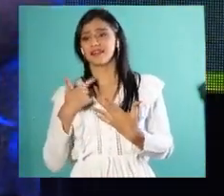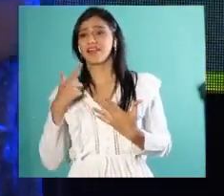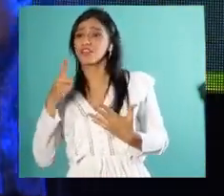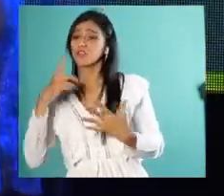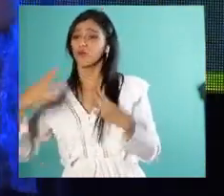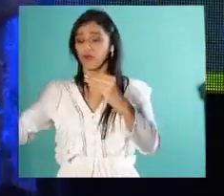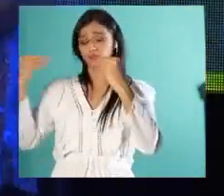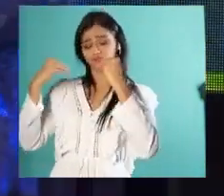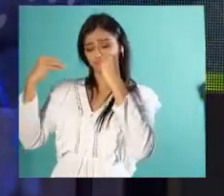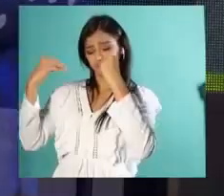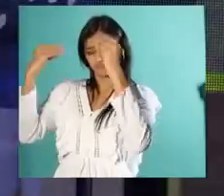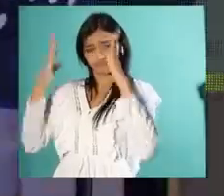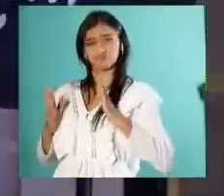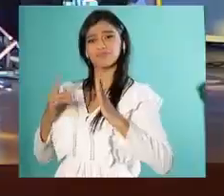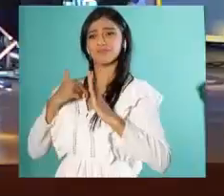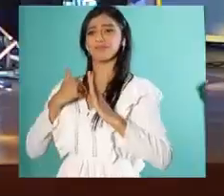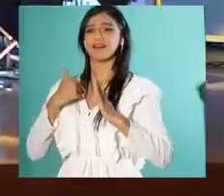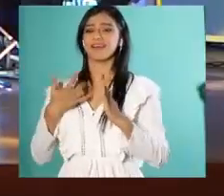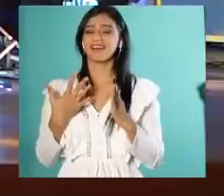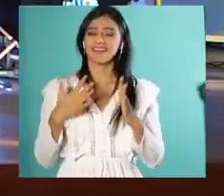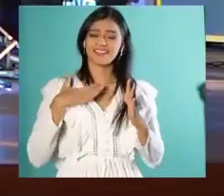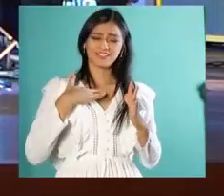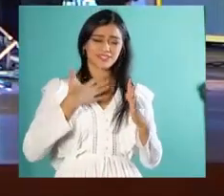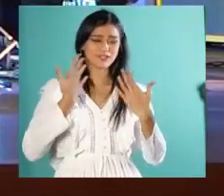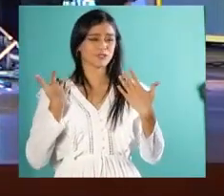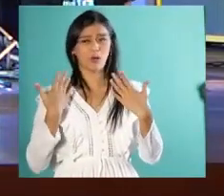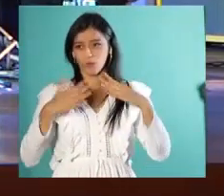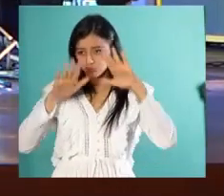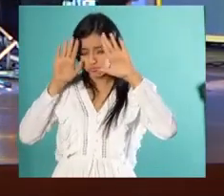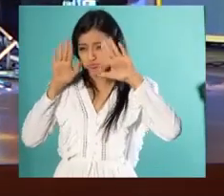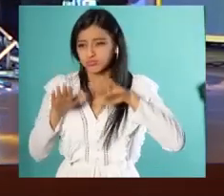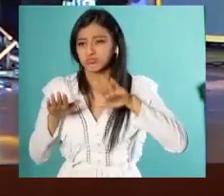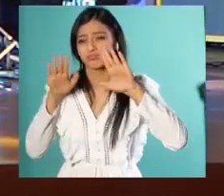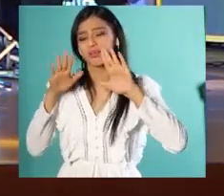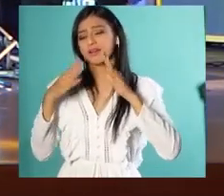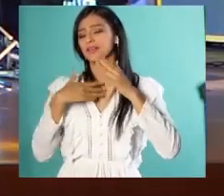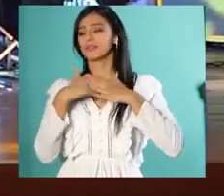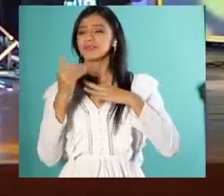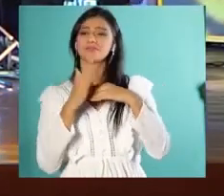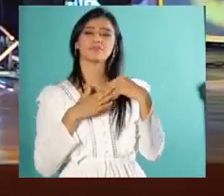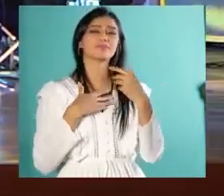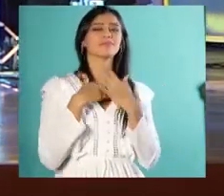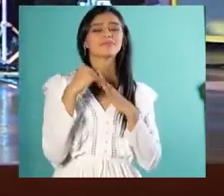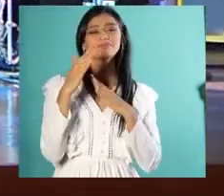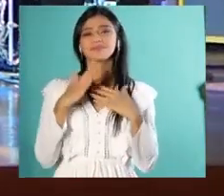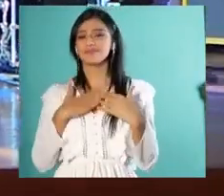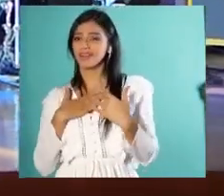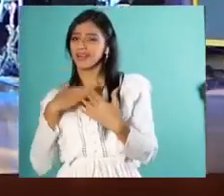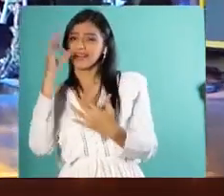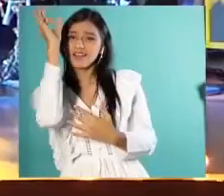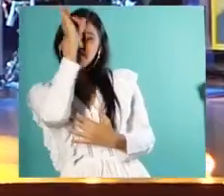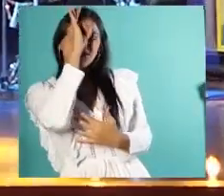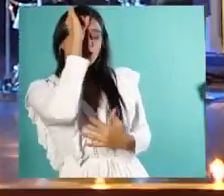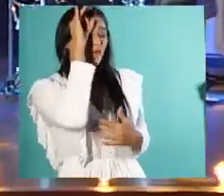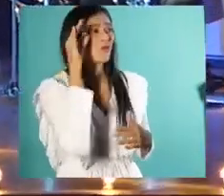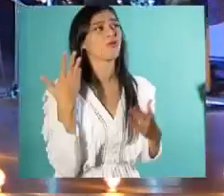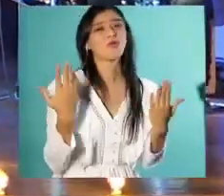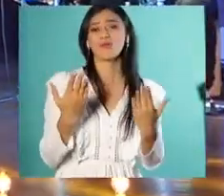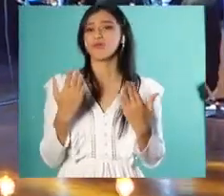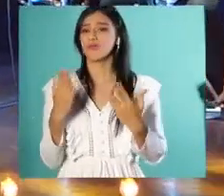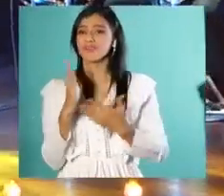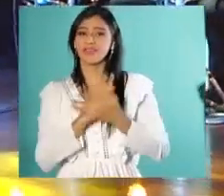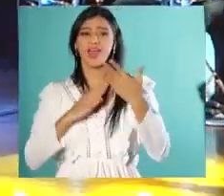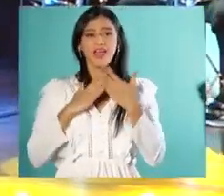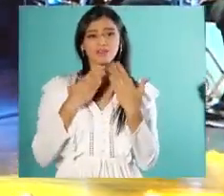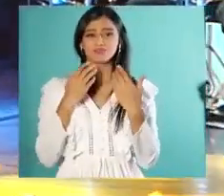mi maestra, yo sería un buen Shaolin. ¿Qué importa que yo no sepa karate